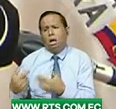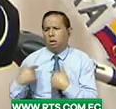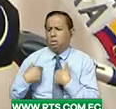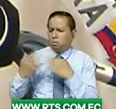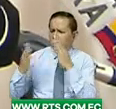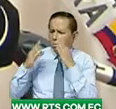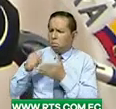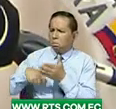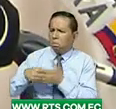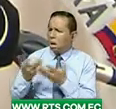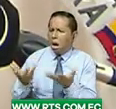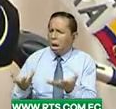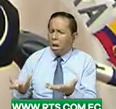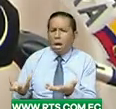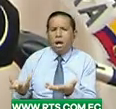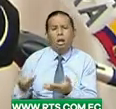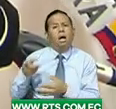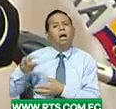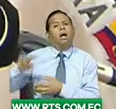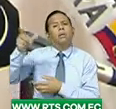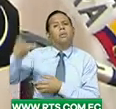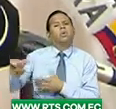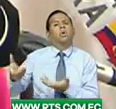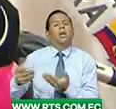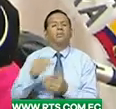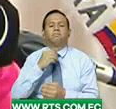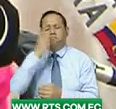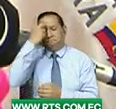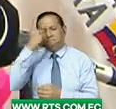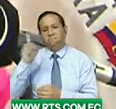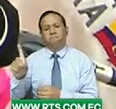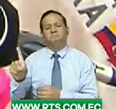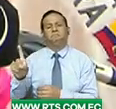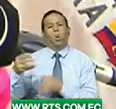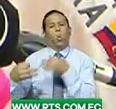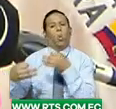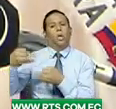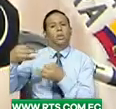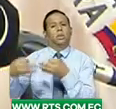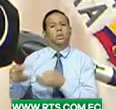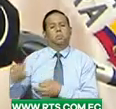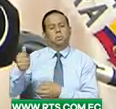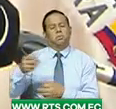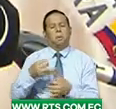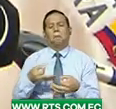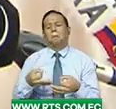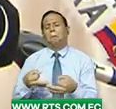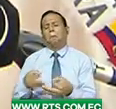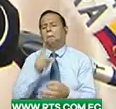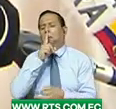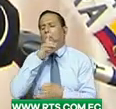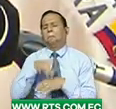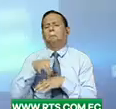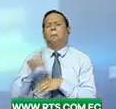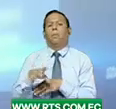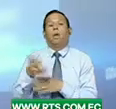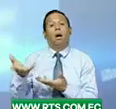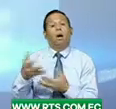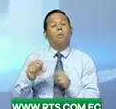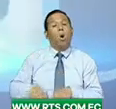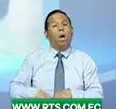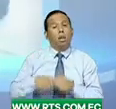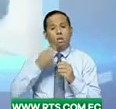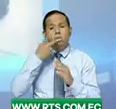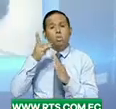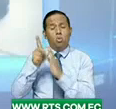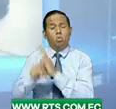no justificación aparente del no despacho. Para eso la página del Consejo de la Judicatura tiene un formulario, que es el formulario 6. Desde